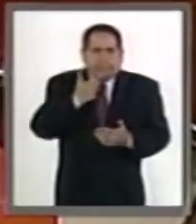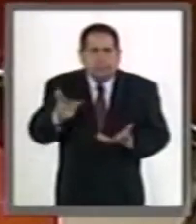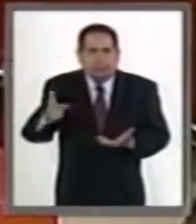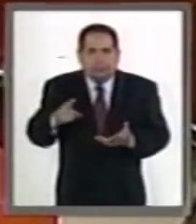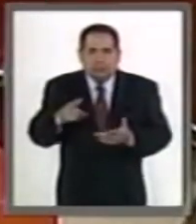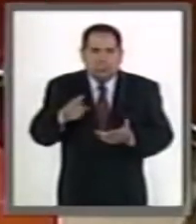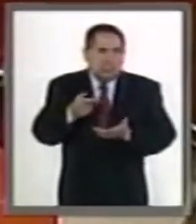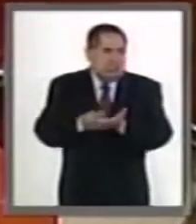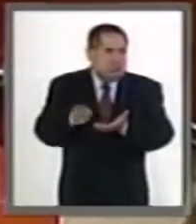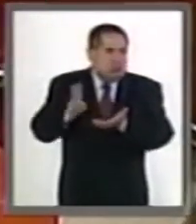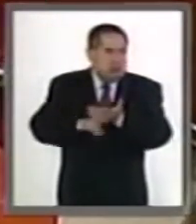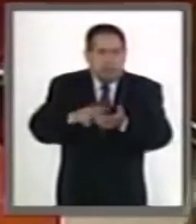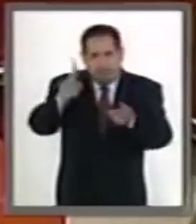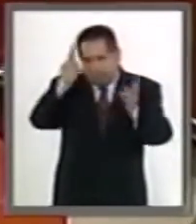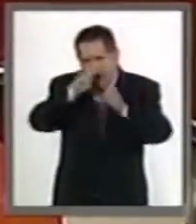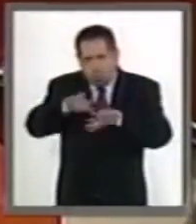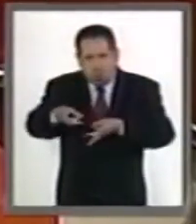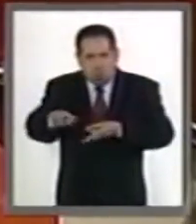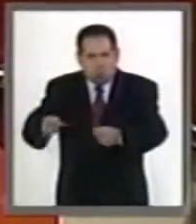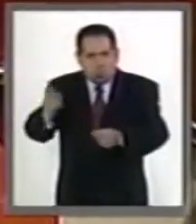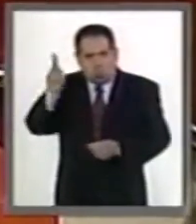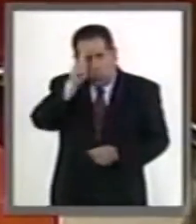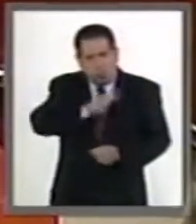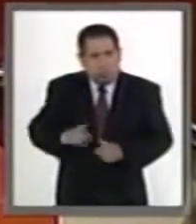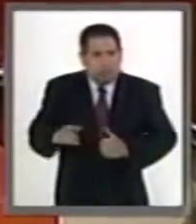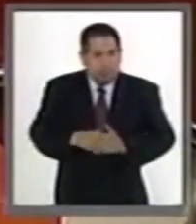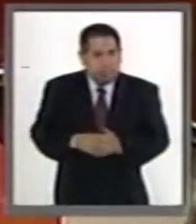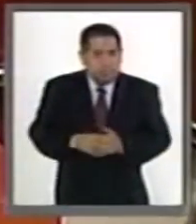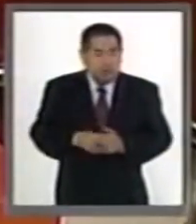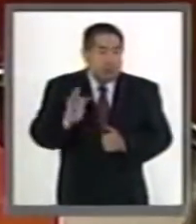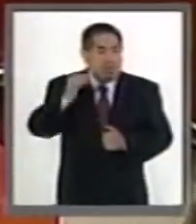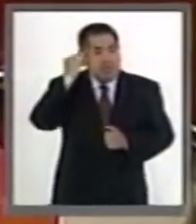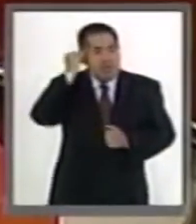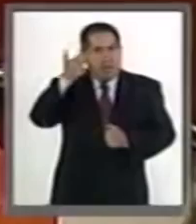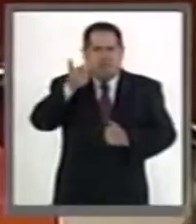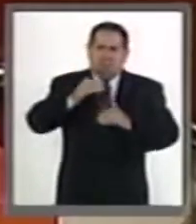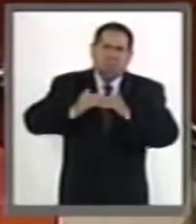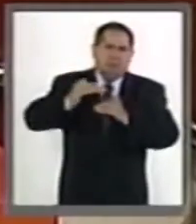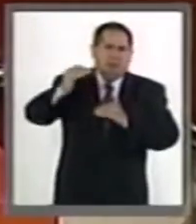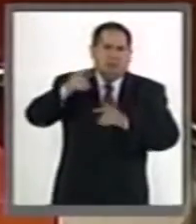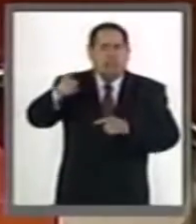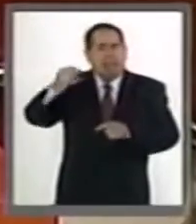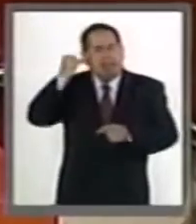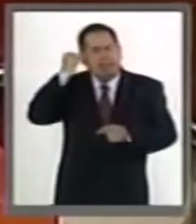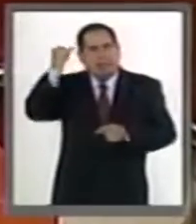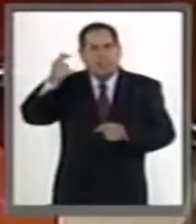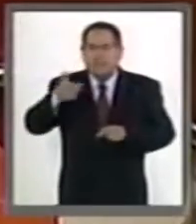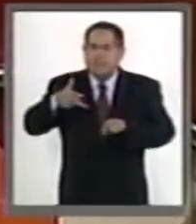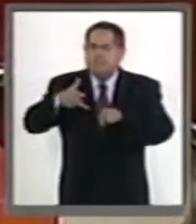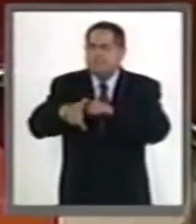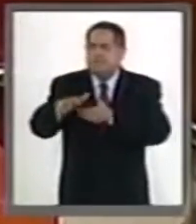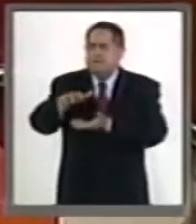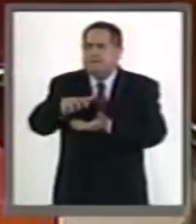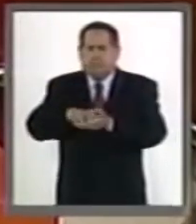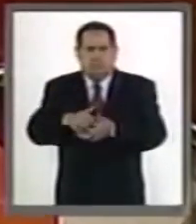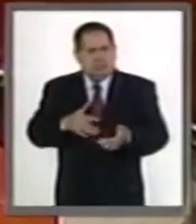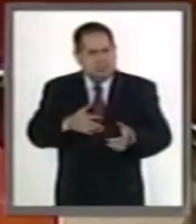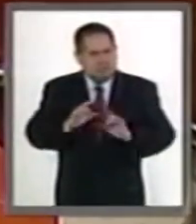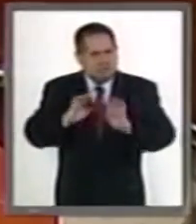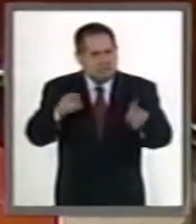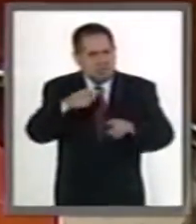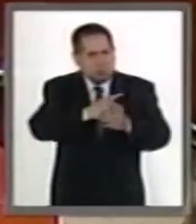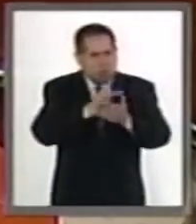vuelve doblemente caro. Para sostener este mito del crecimiento, al gobierno se le ocurrió un recorte en aspectos sensibles,